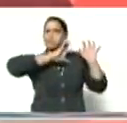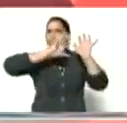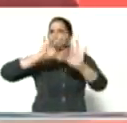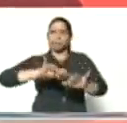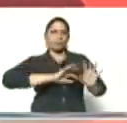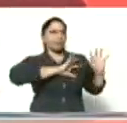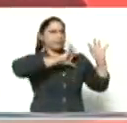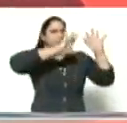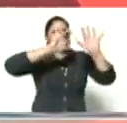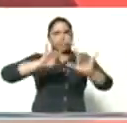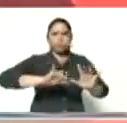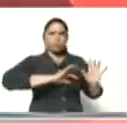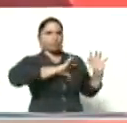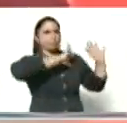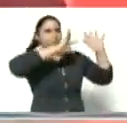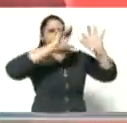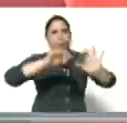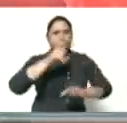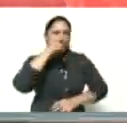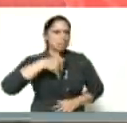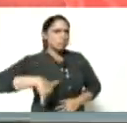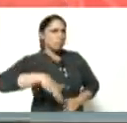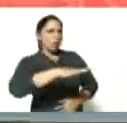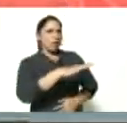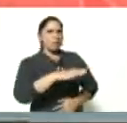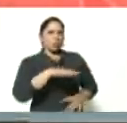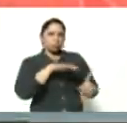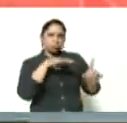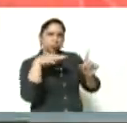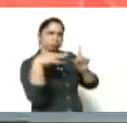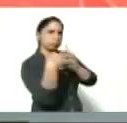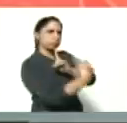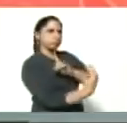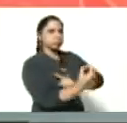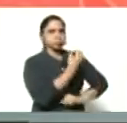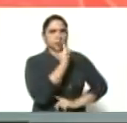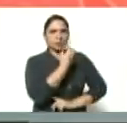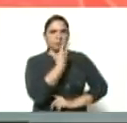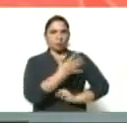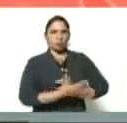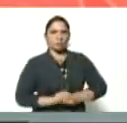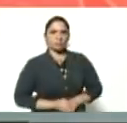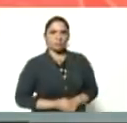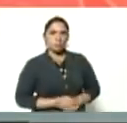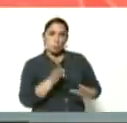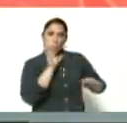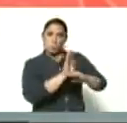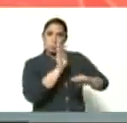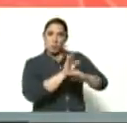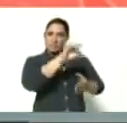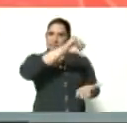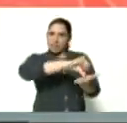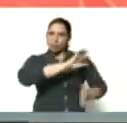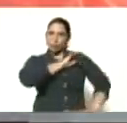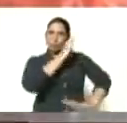salía pueblo de todos los rincones rodeando el Palacio de Miraflores, el centro del poder, pues.